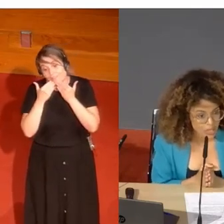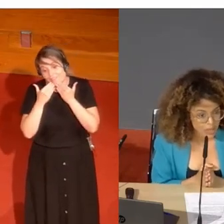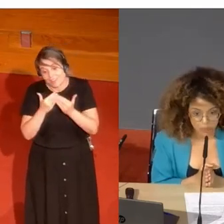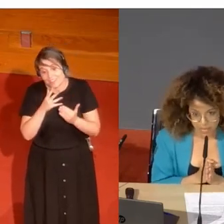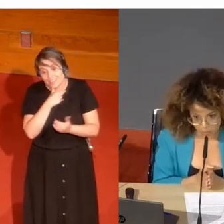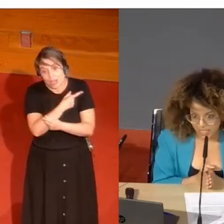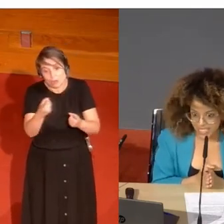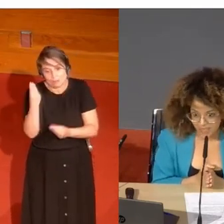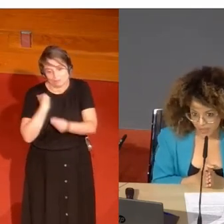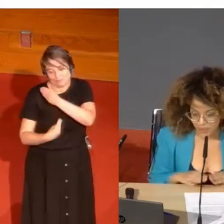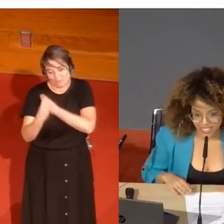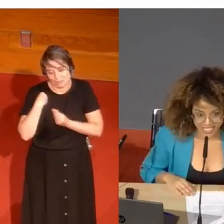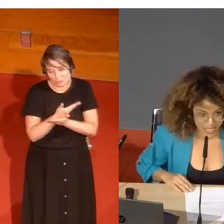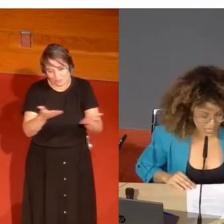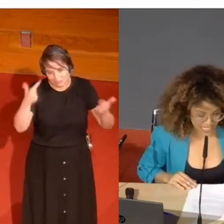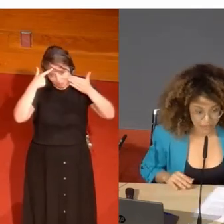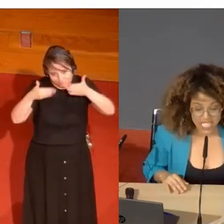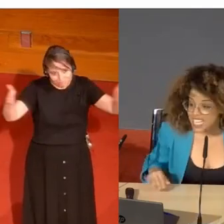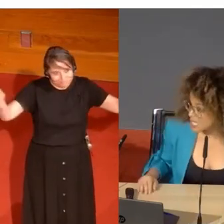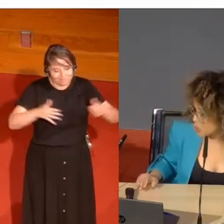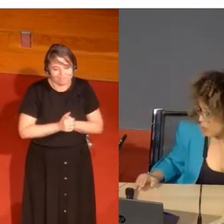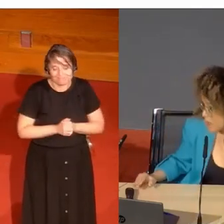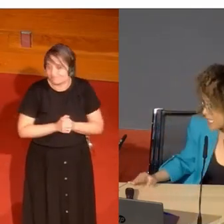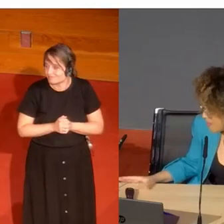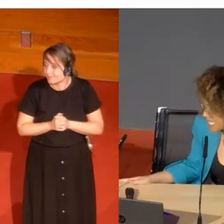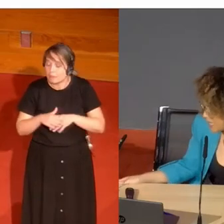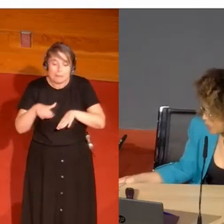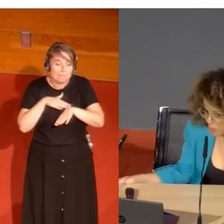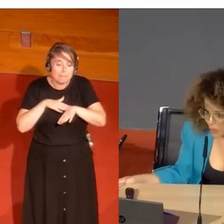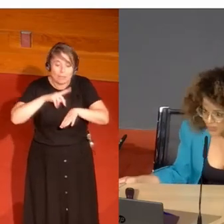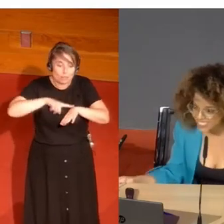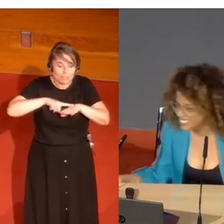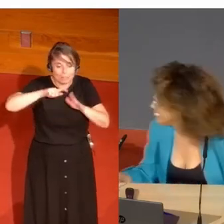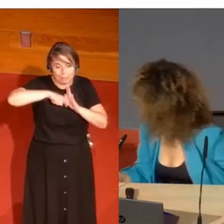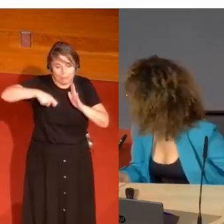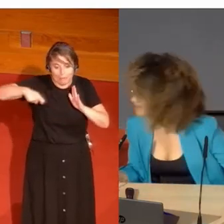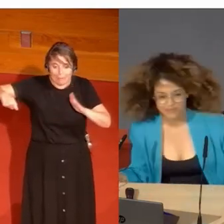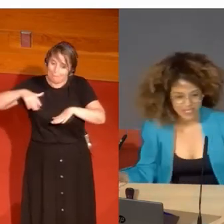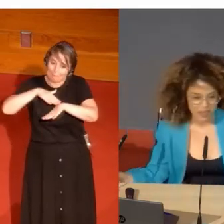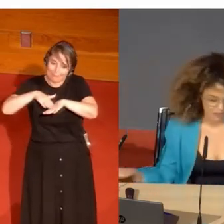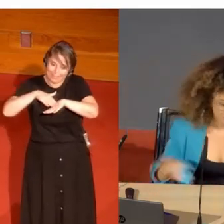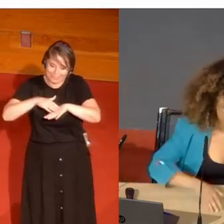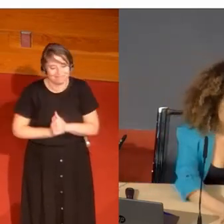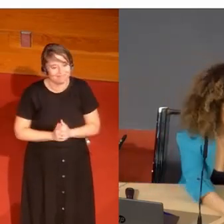vuestra disposición para cualquier pregunta que queráis plantearme disculparme si me he extendido un poco